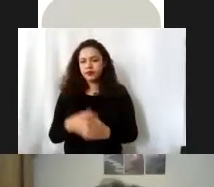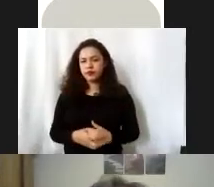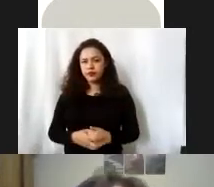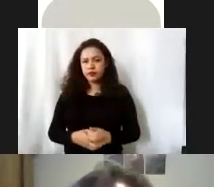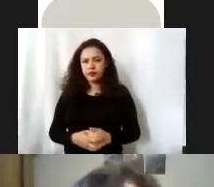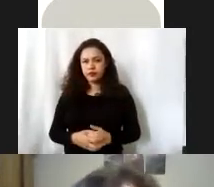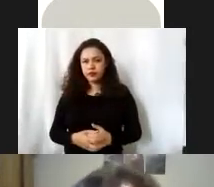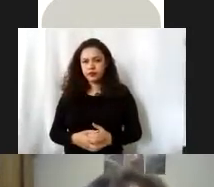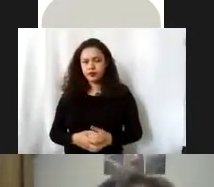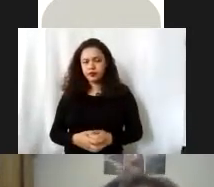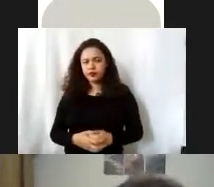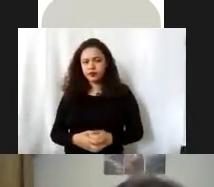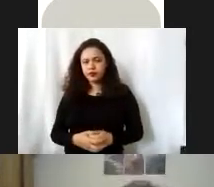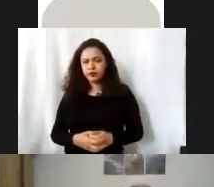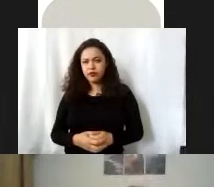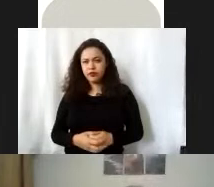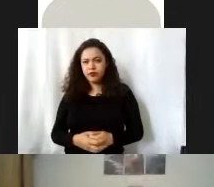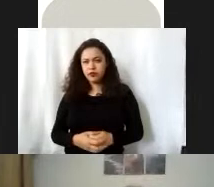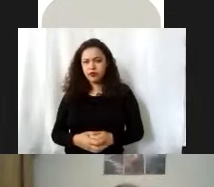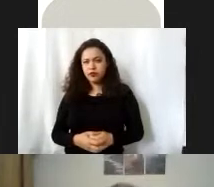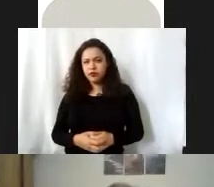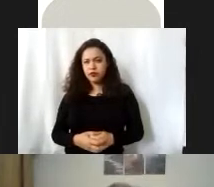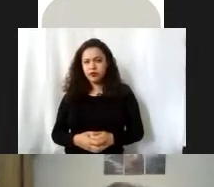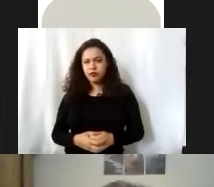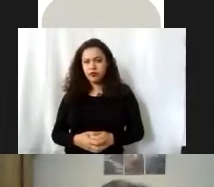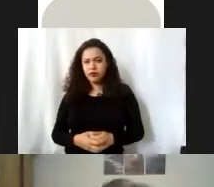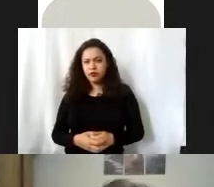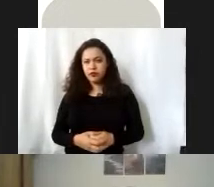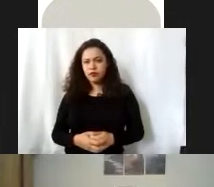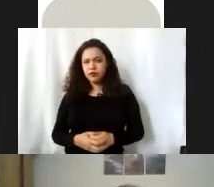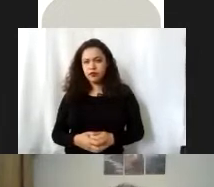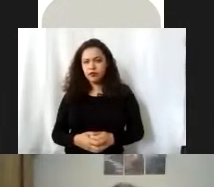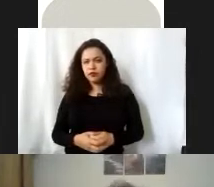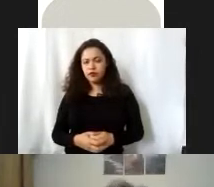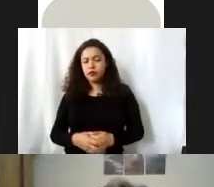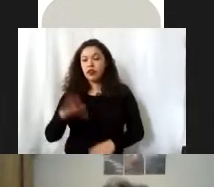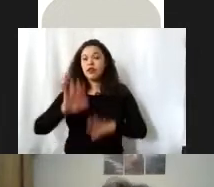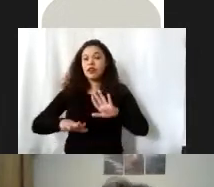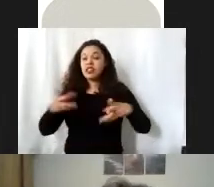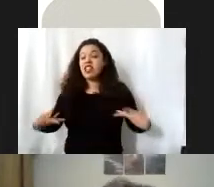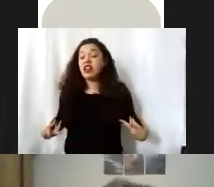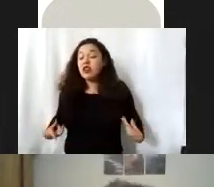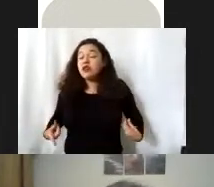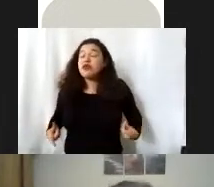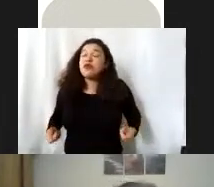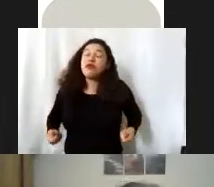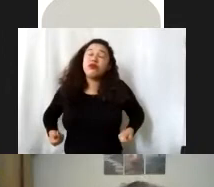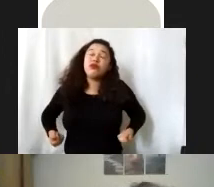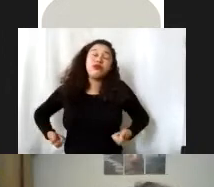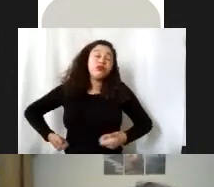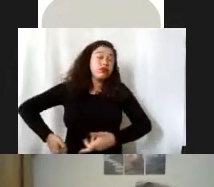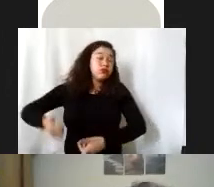Se va a veces un gran gasto en ciertas